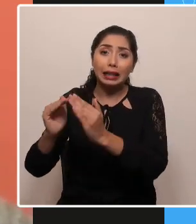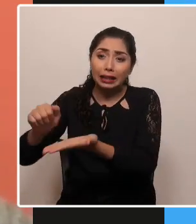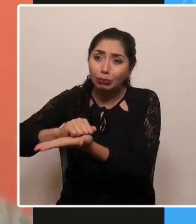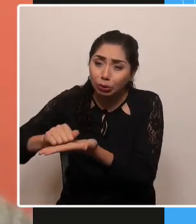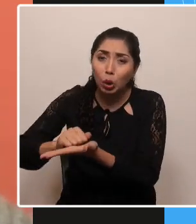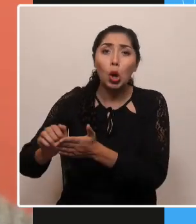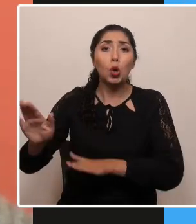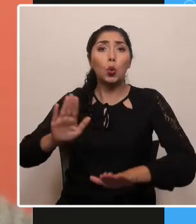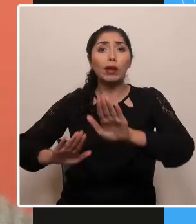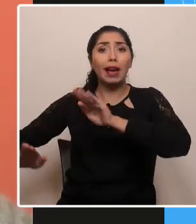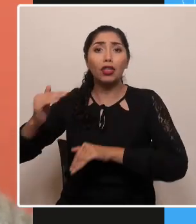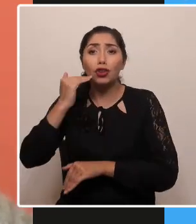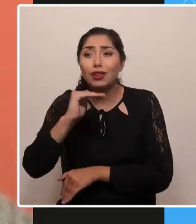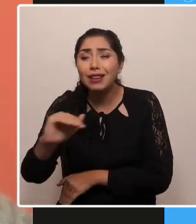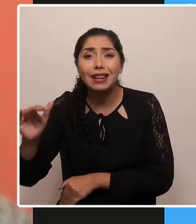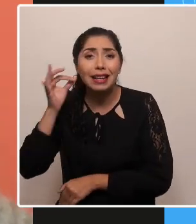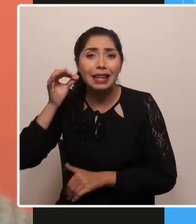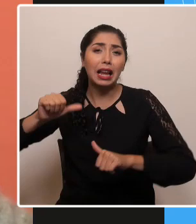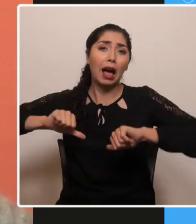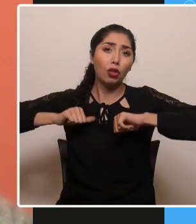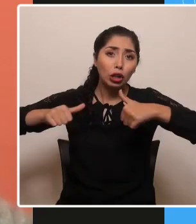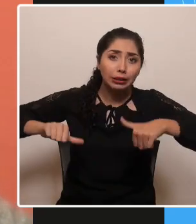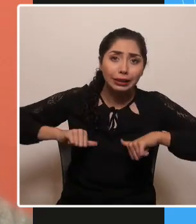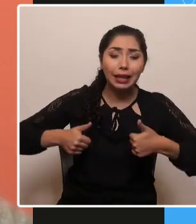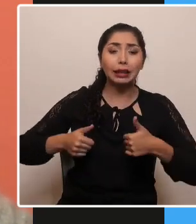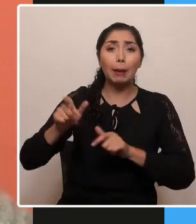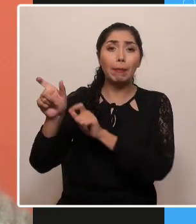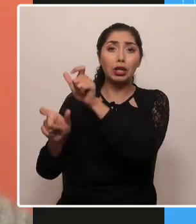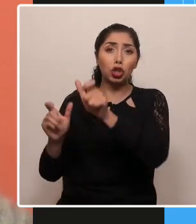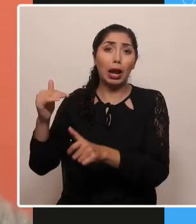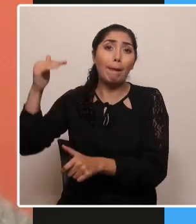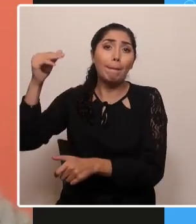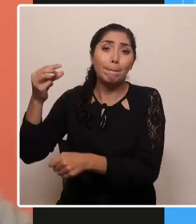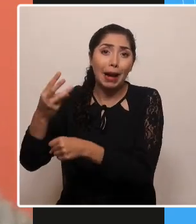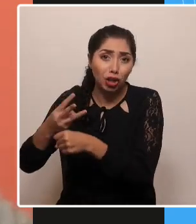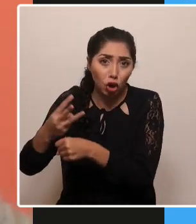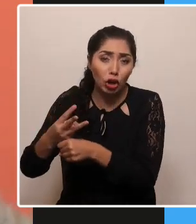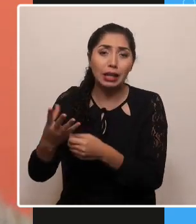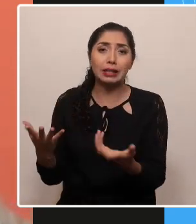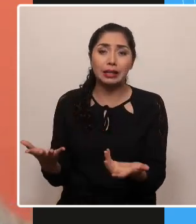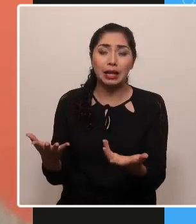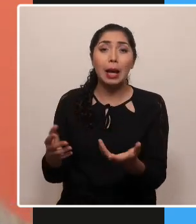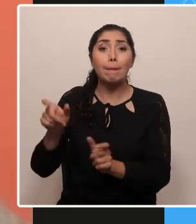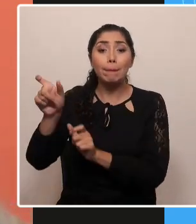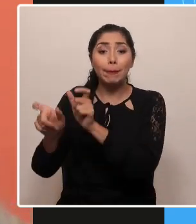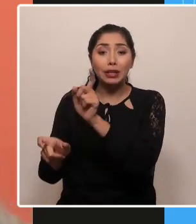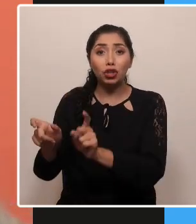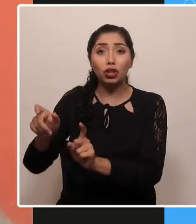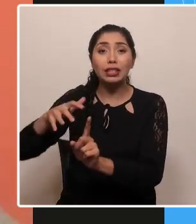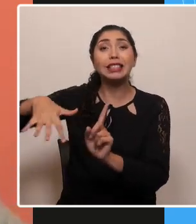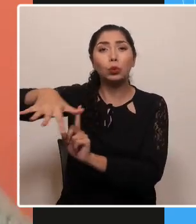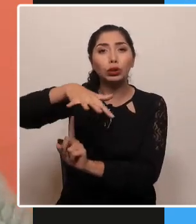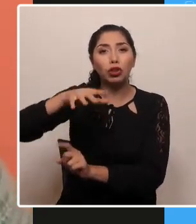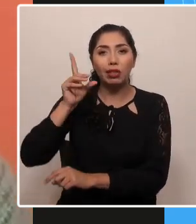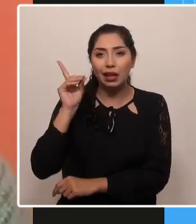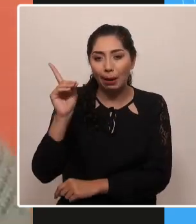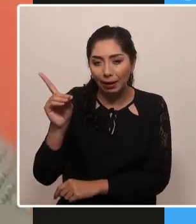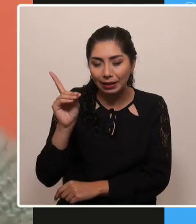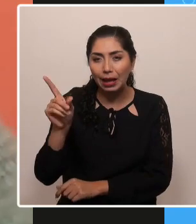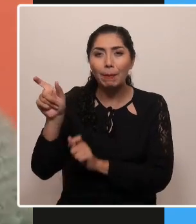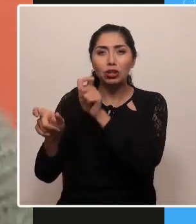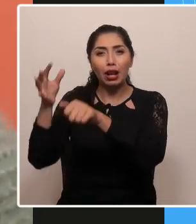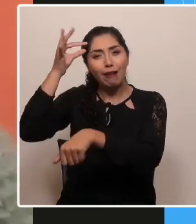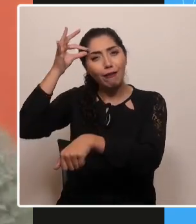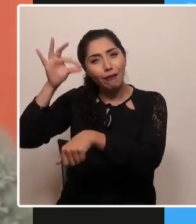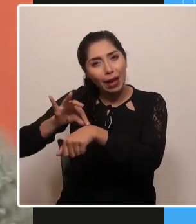de niñas, niños, adolescentes, personas mayores, personas en situación de discapacidad, enfermos y